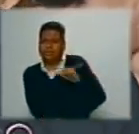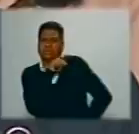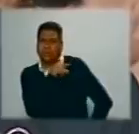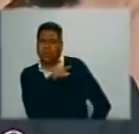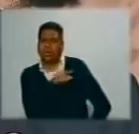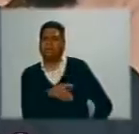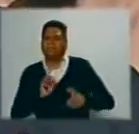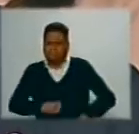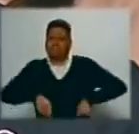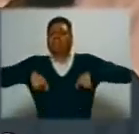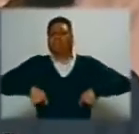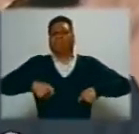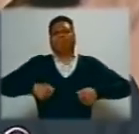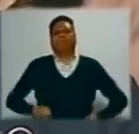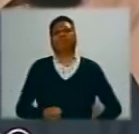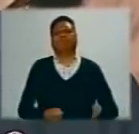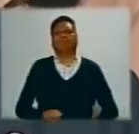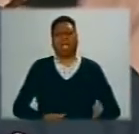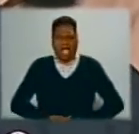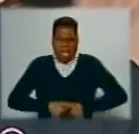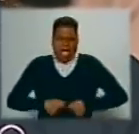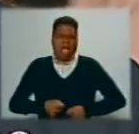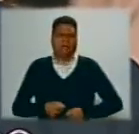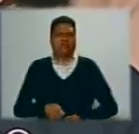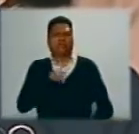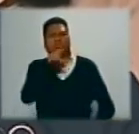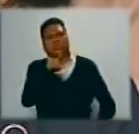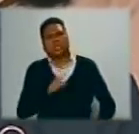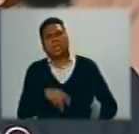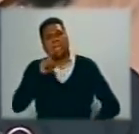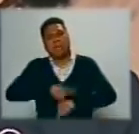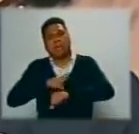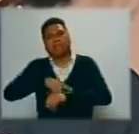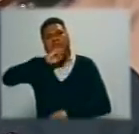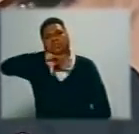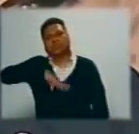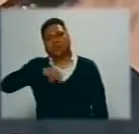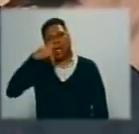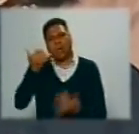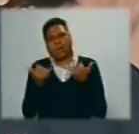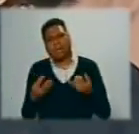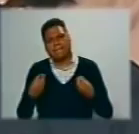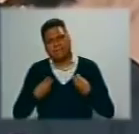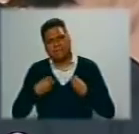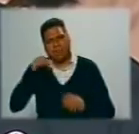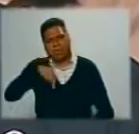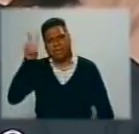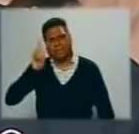los pantalones y asuman ustedes el momento histórico que estamos viviendo.